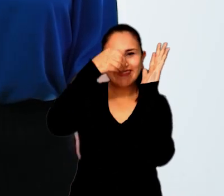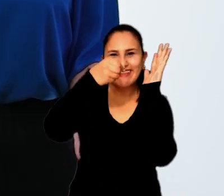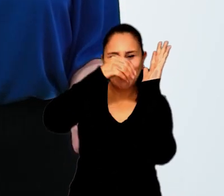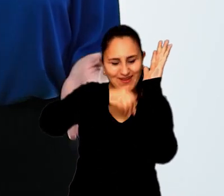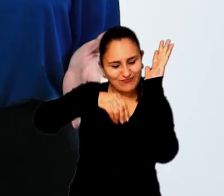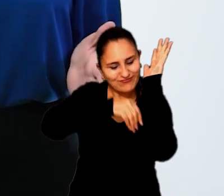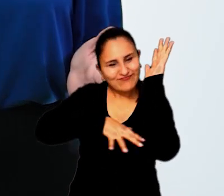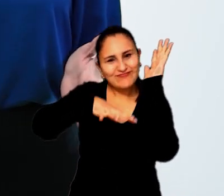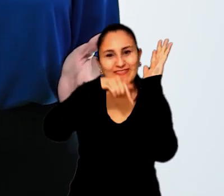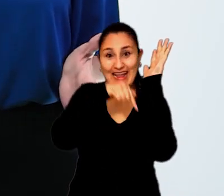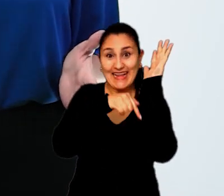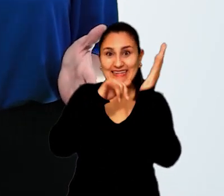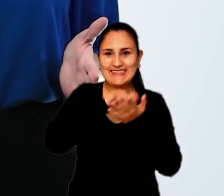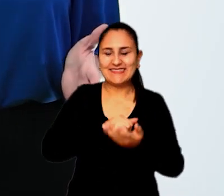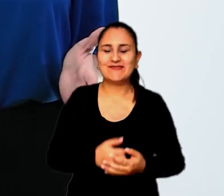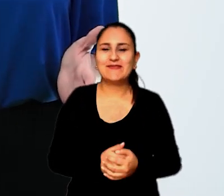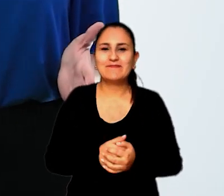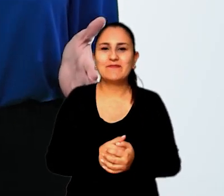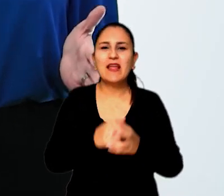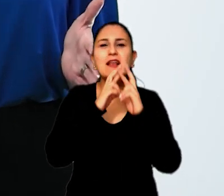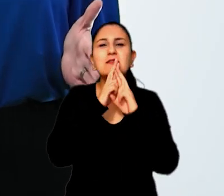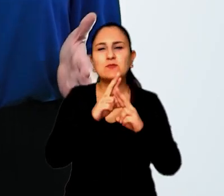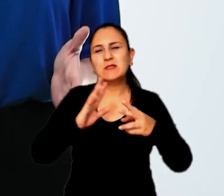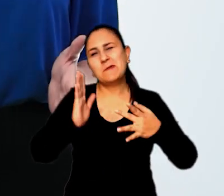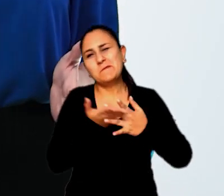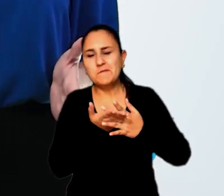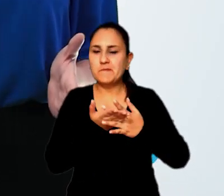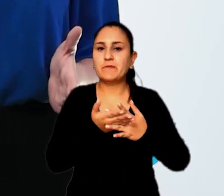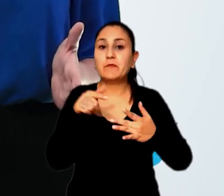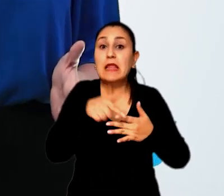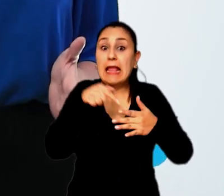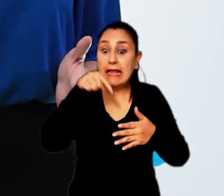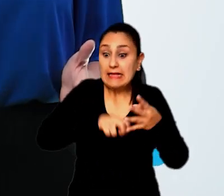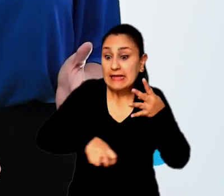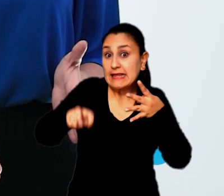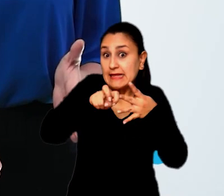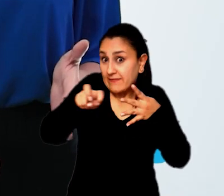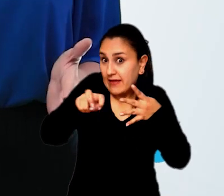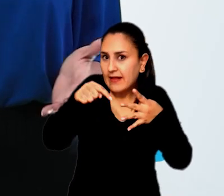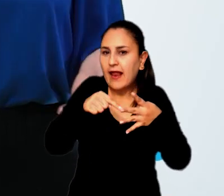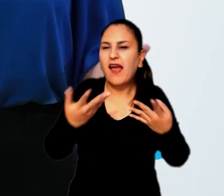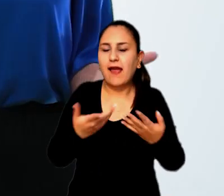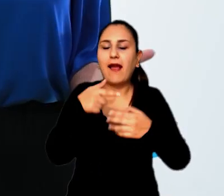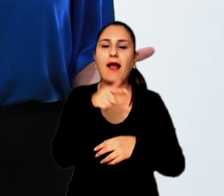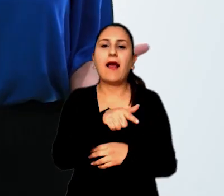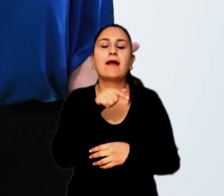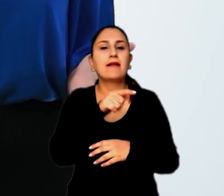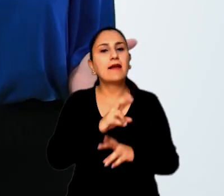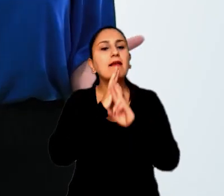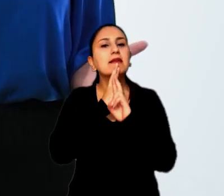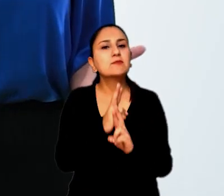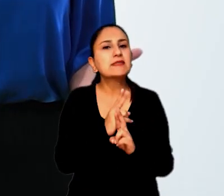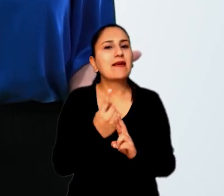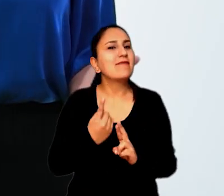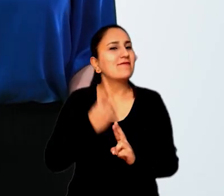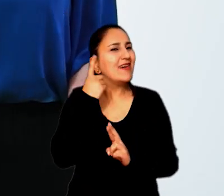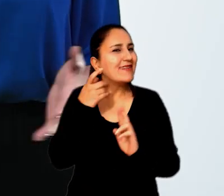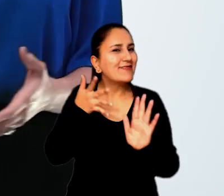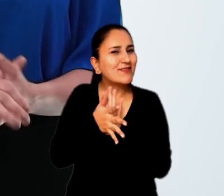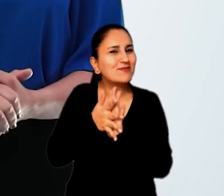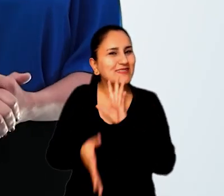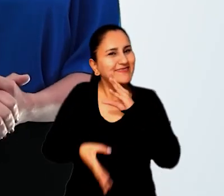esperado este nivel expresa que la respuesta está incompleta en este caso incluye